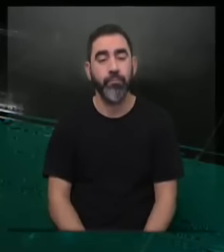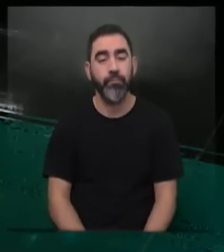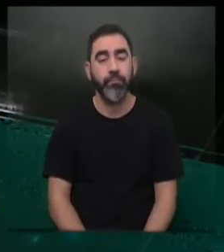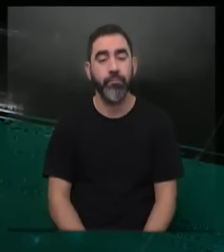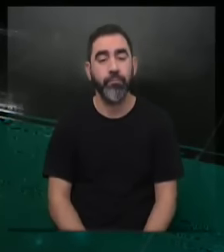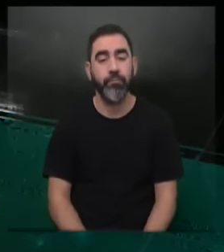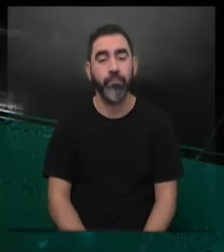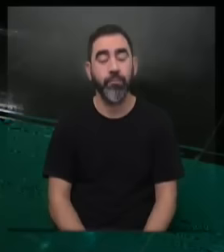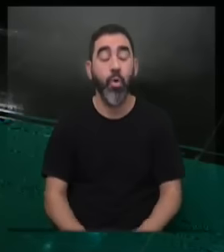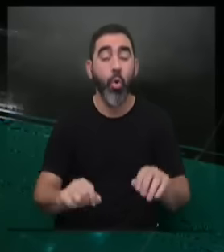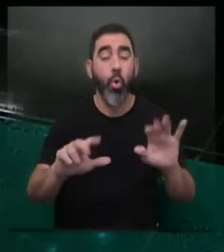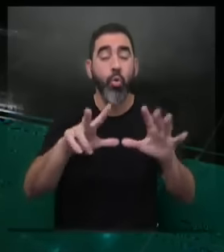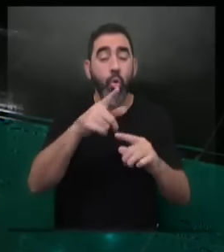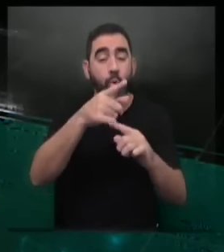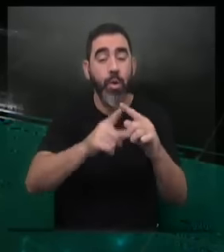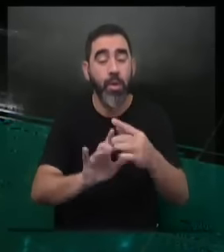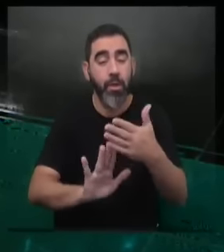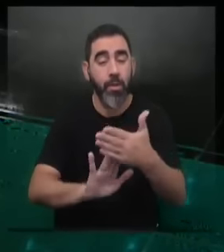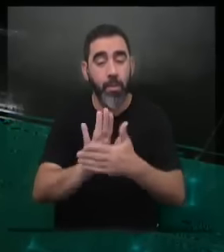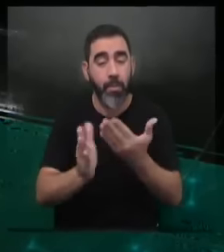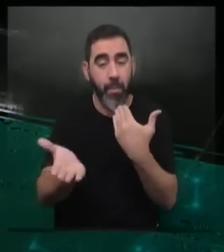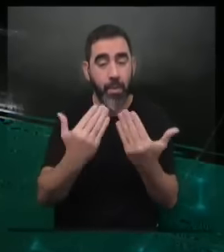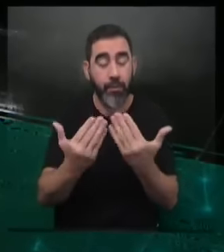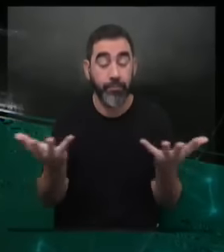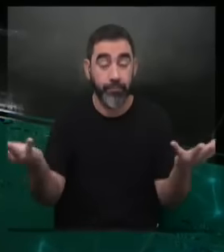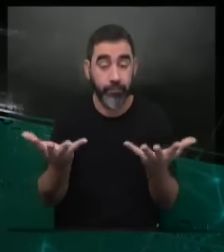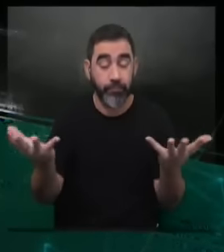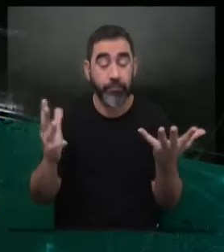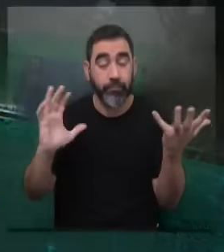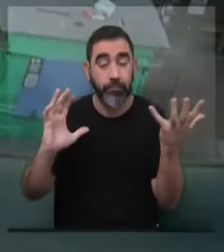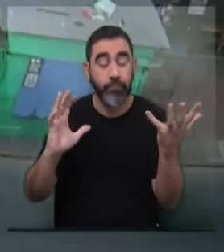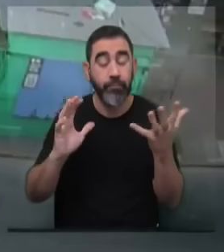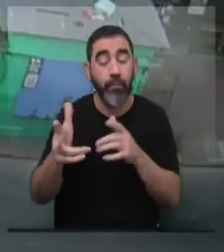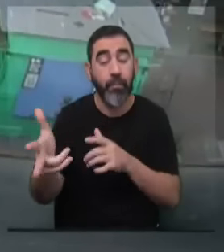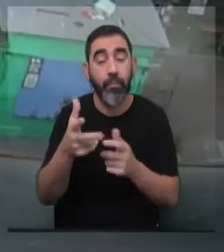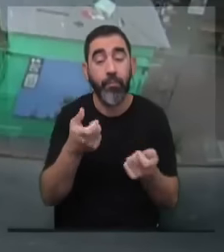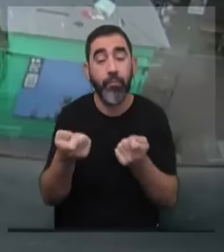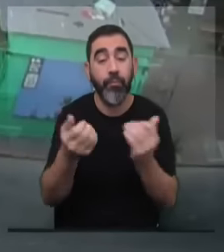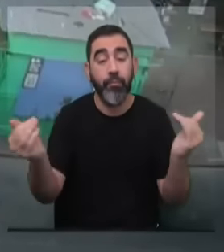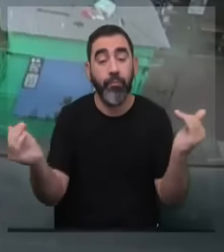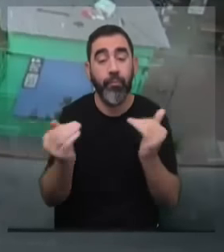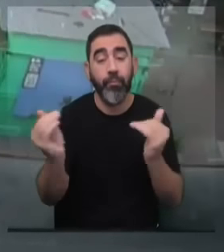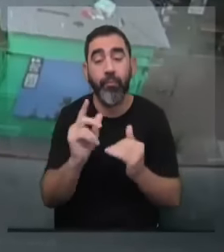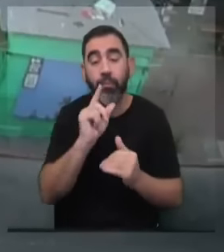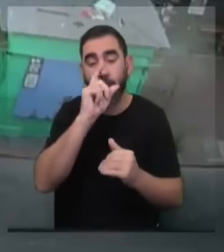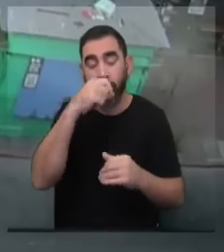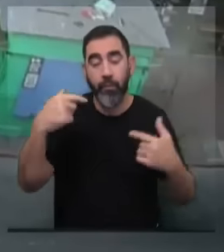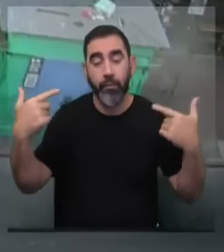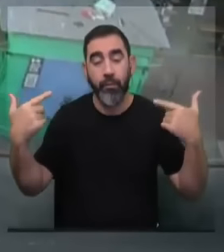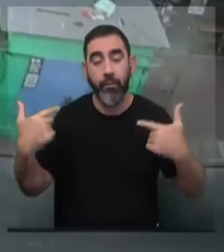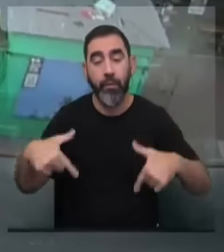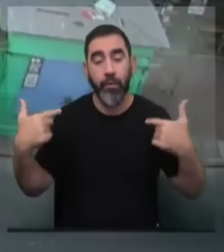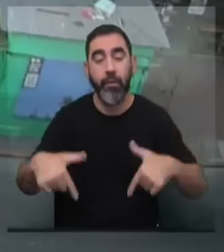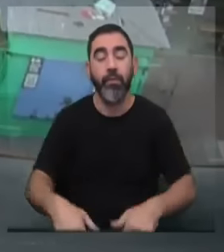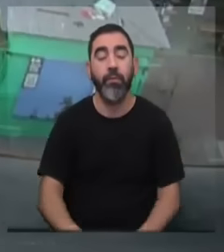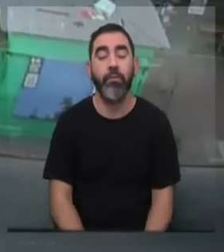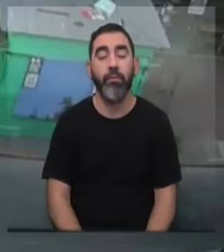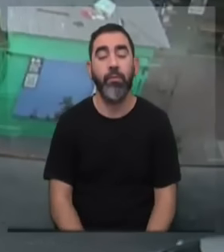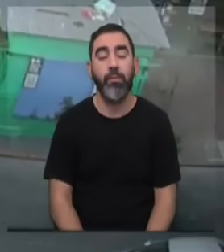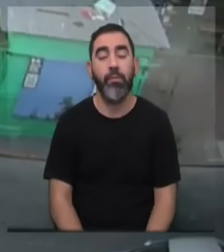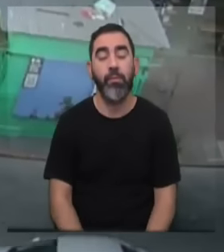markel sobre las 88:30 de la la mañana ahora momento de abrir la ventana hacia las calles de Montevideo con datos del centro de gestión de movilidad